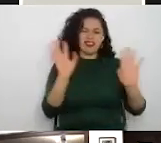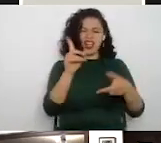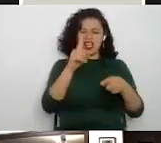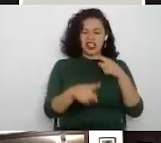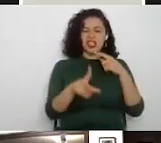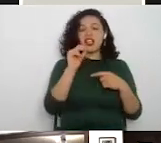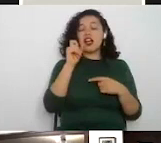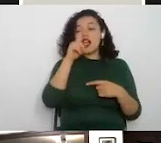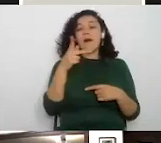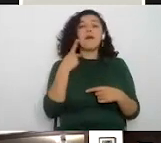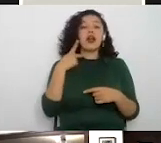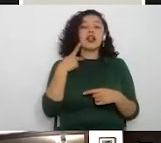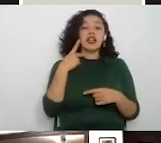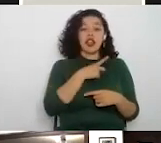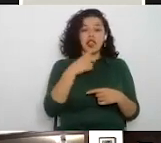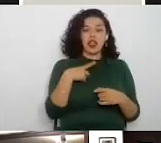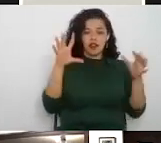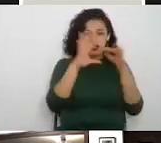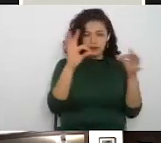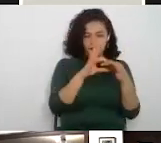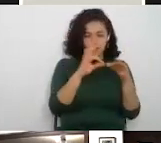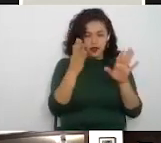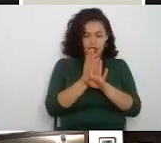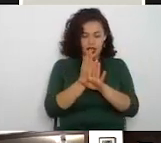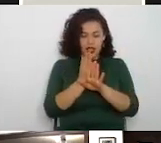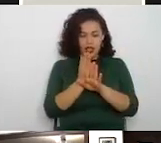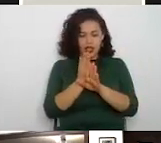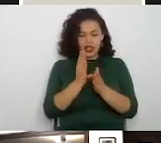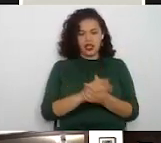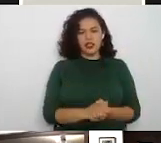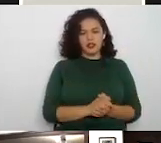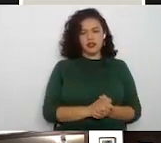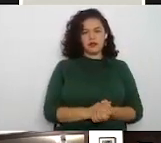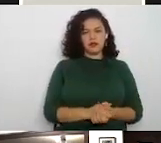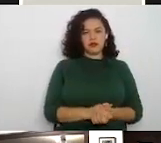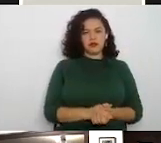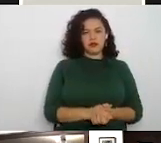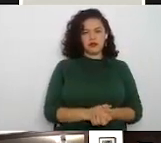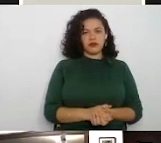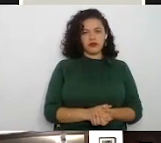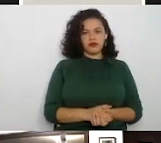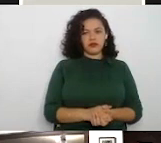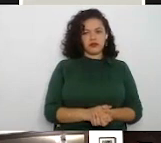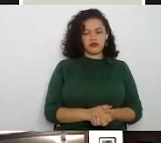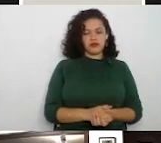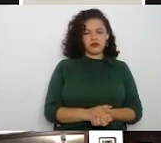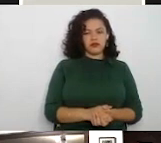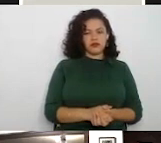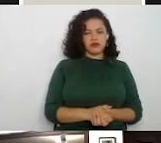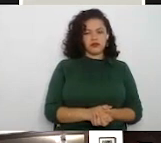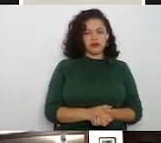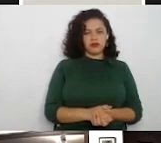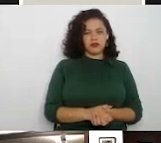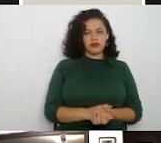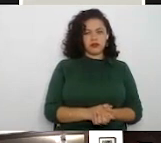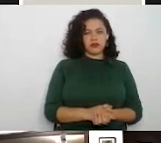políticas se describan antes de la descripción, o se definan antes de la descripción